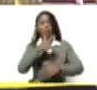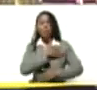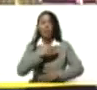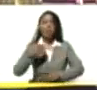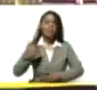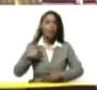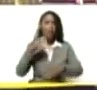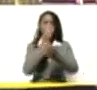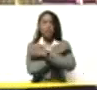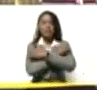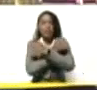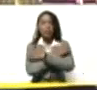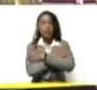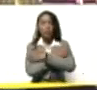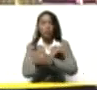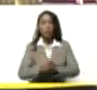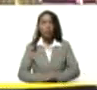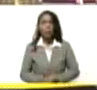de felicidad